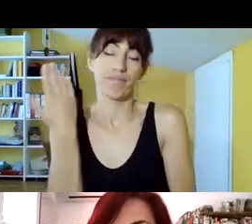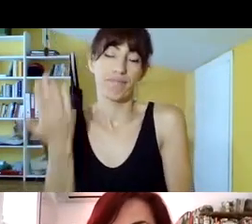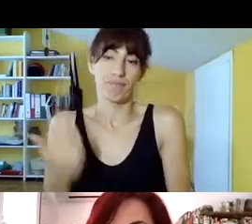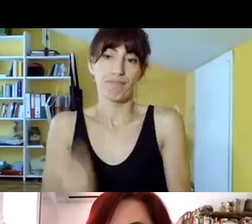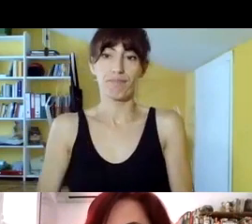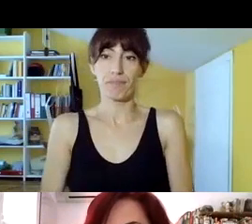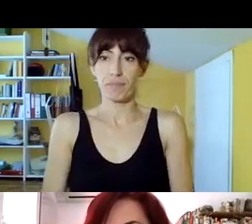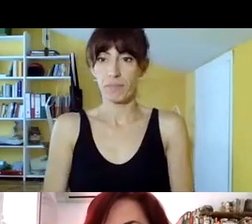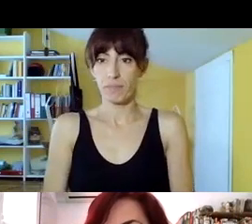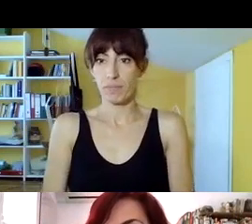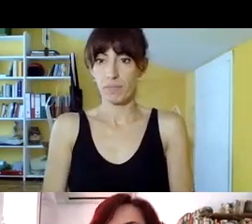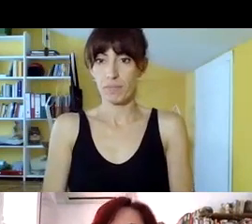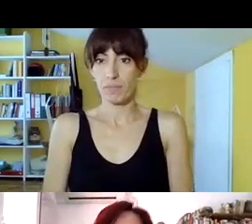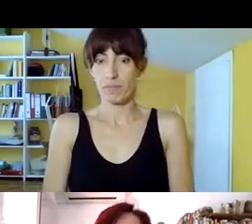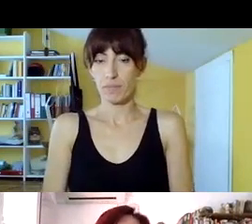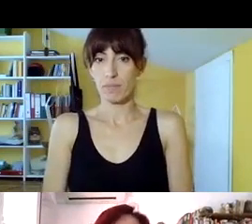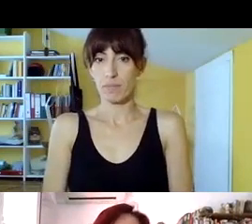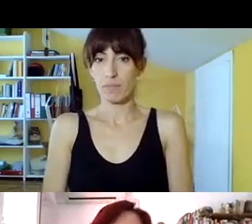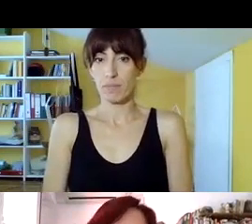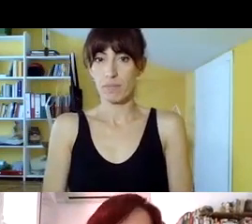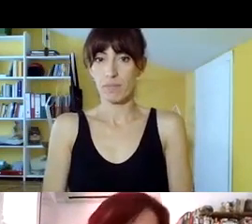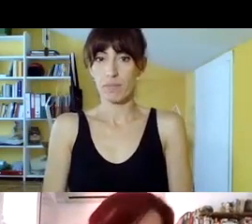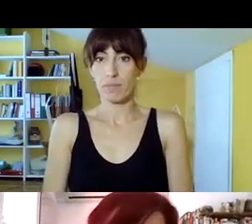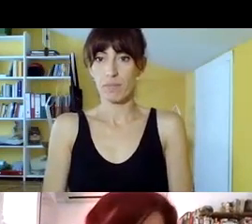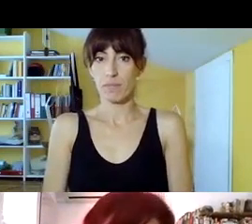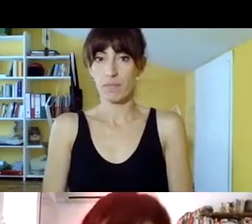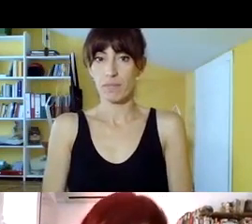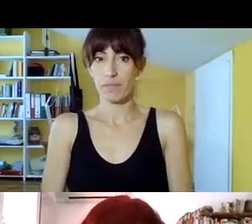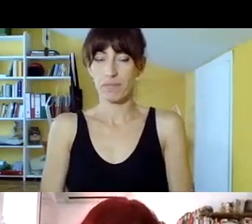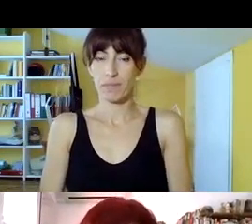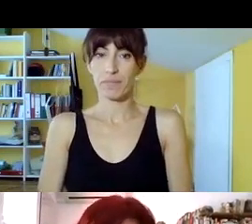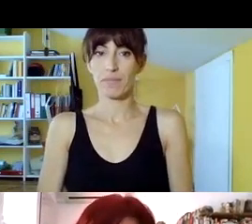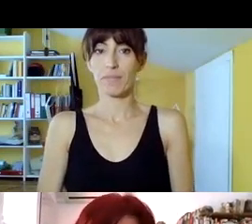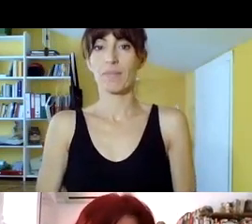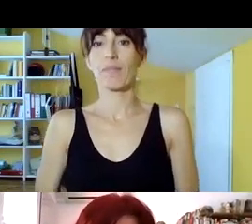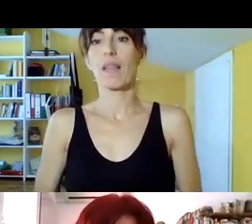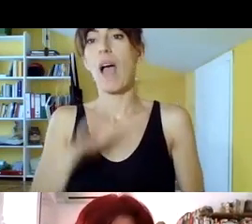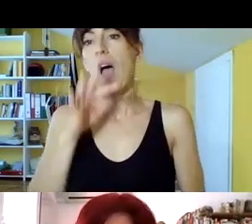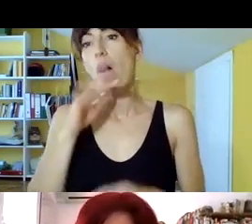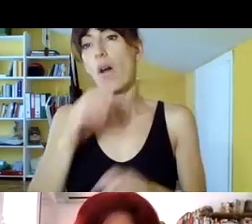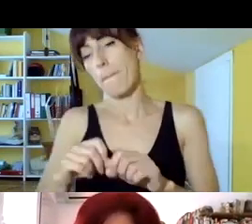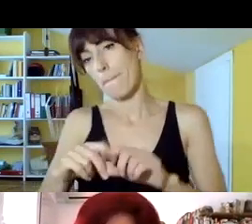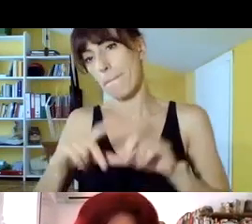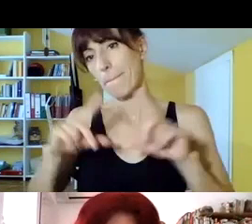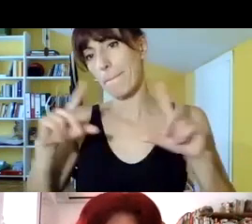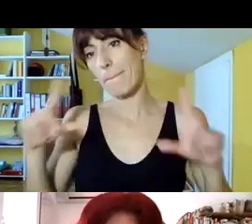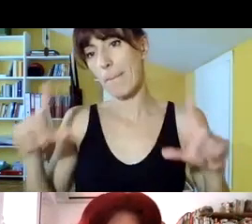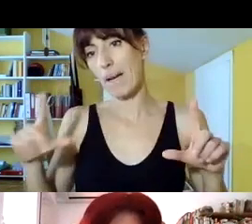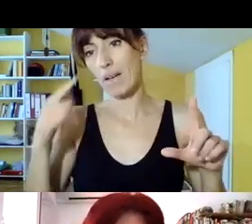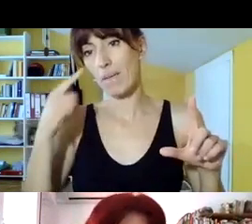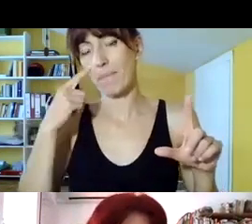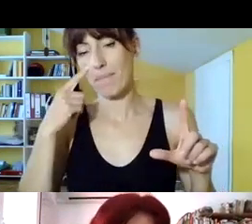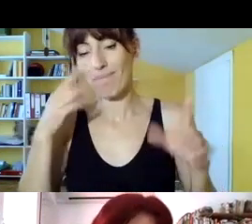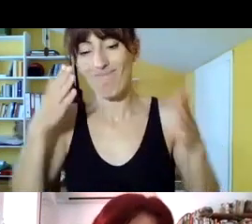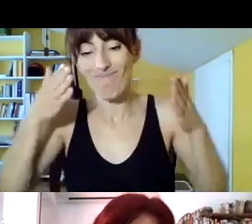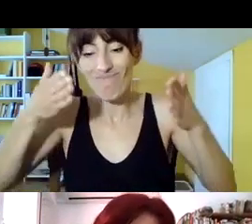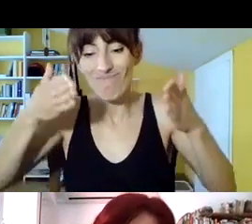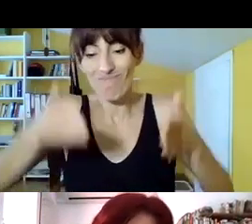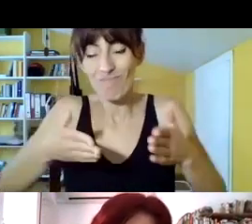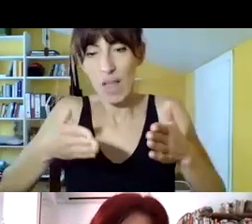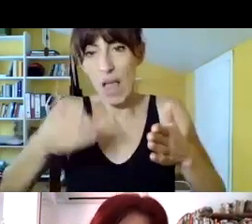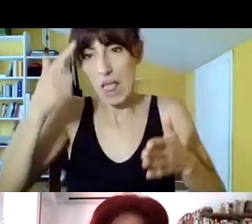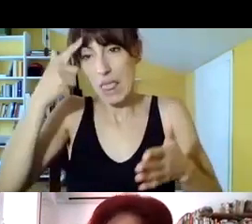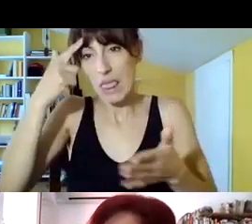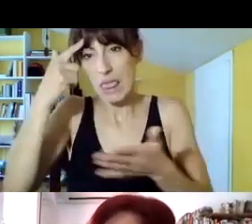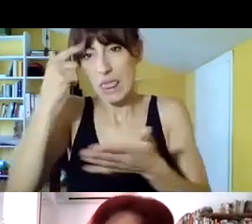como os propongo aquí un marco que se llama el abordaje consciente del trauma, el Trauma Informed